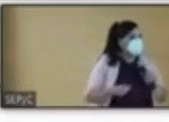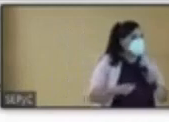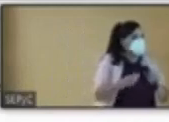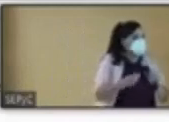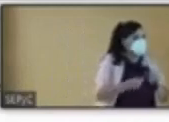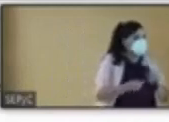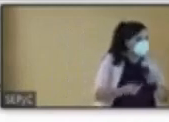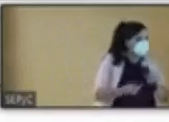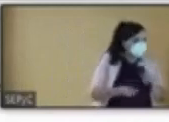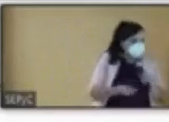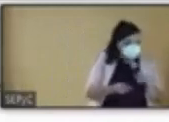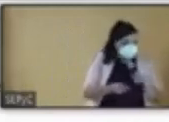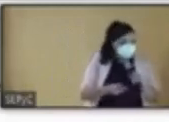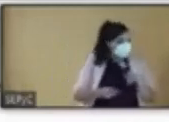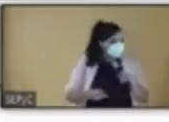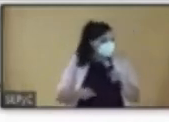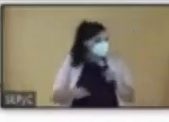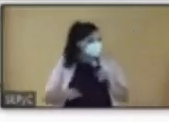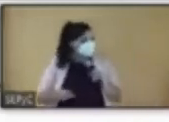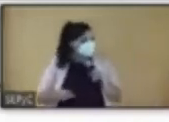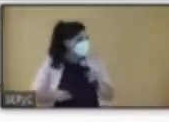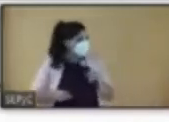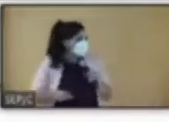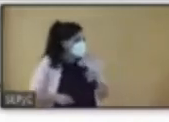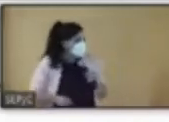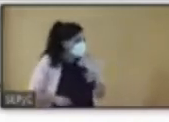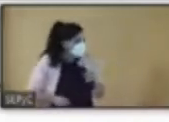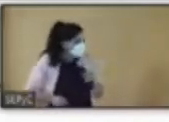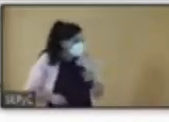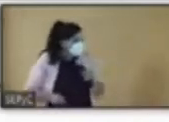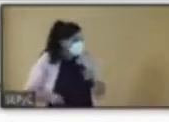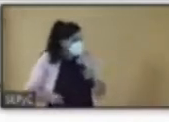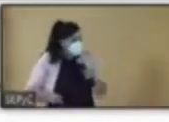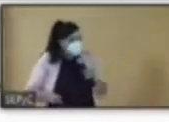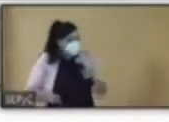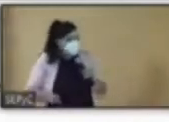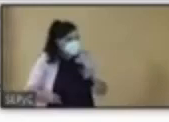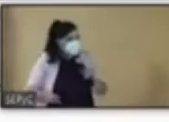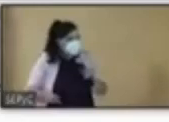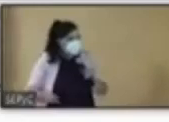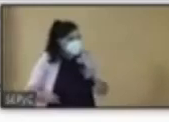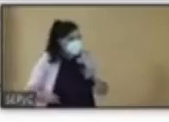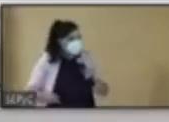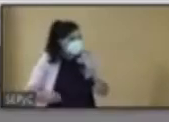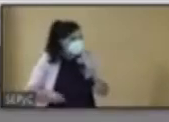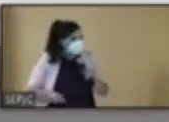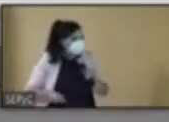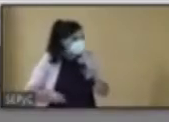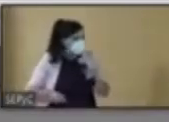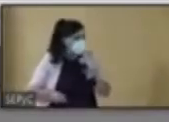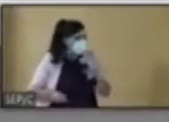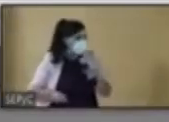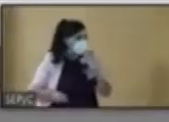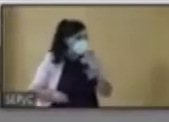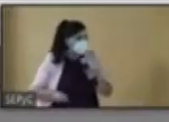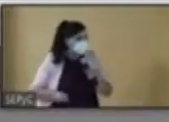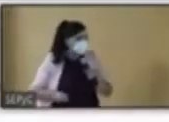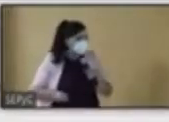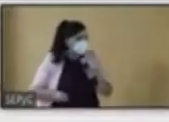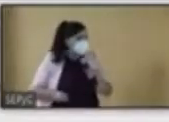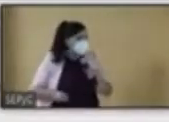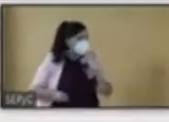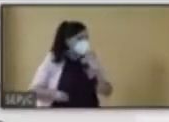que esa información no iba en esa casilla, podemos hacerlo de esa manera. Guardamos la información, por favor, y pasamos